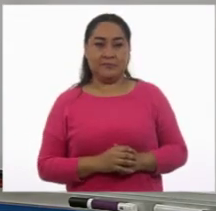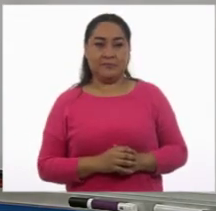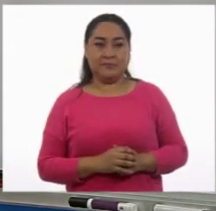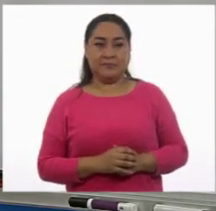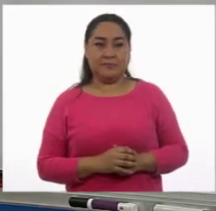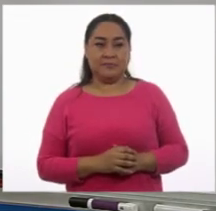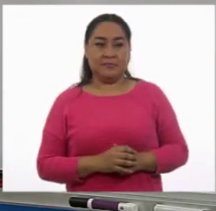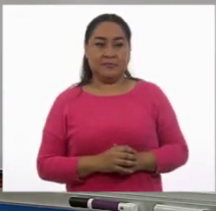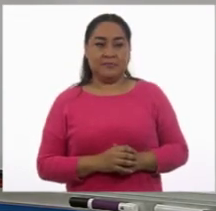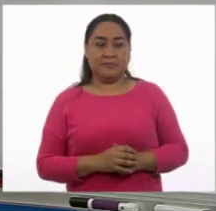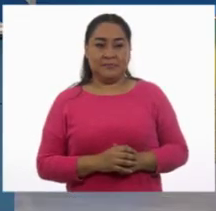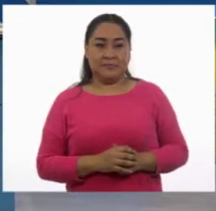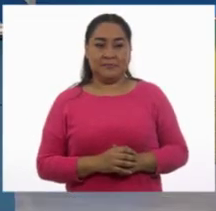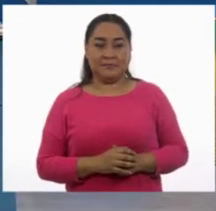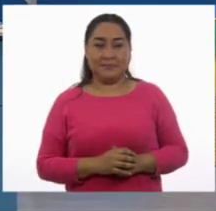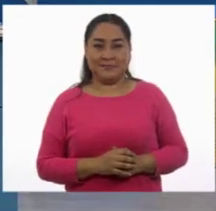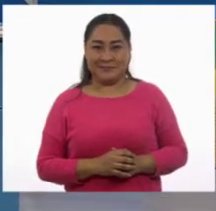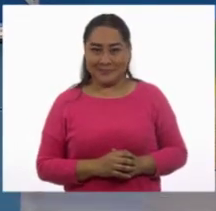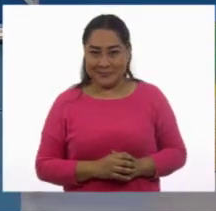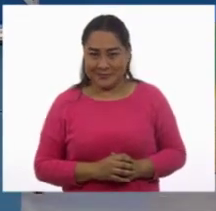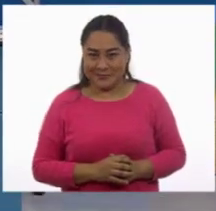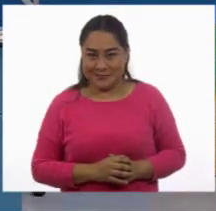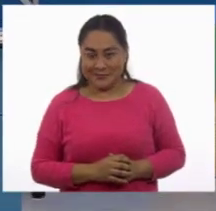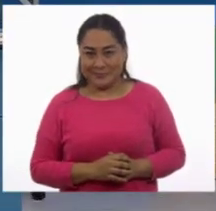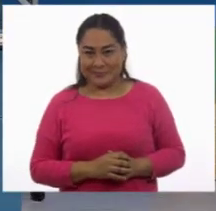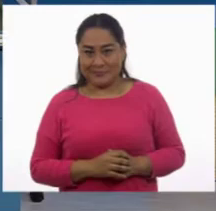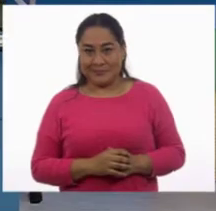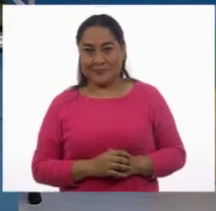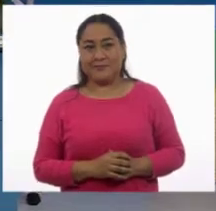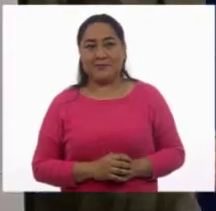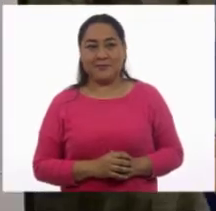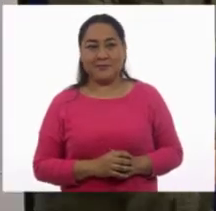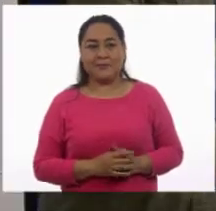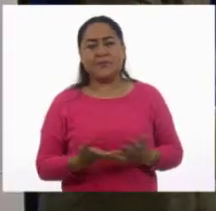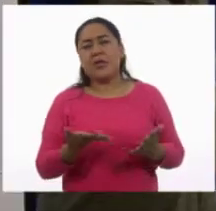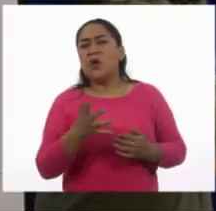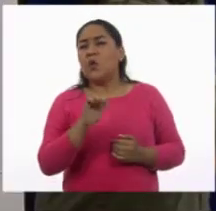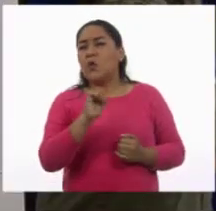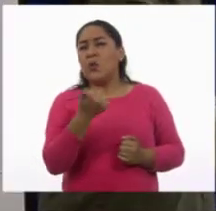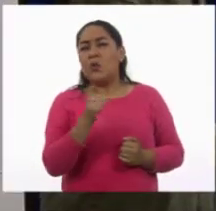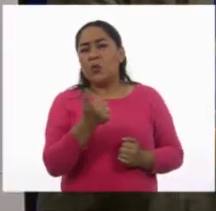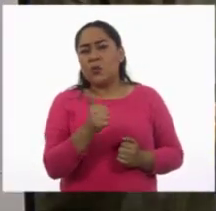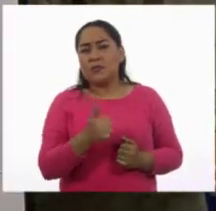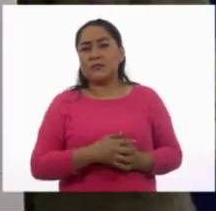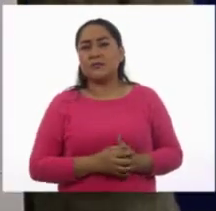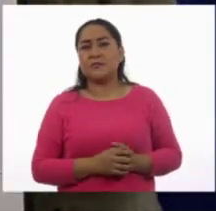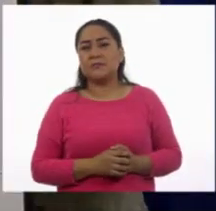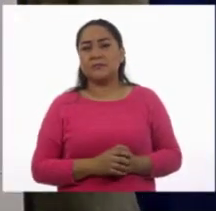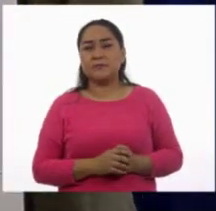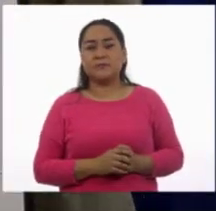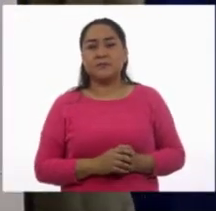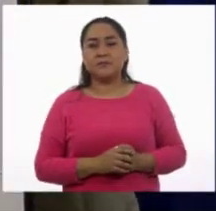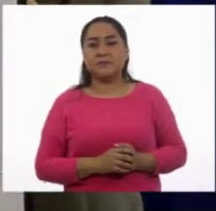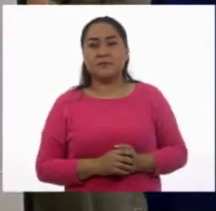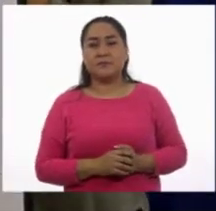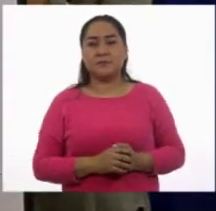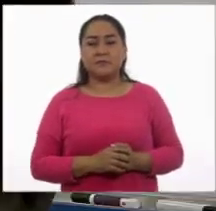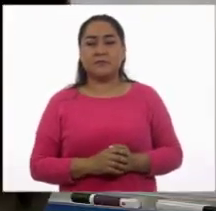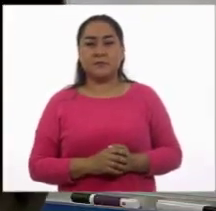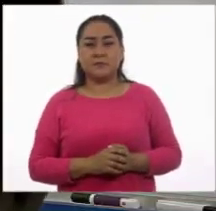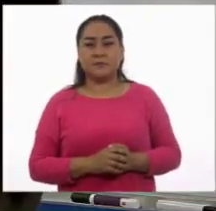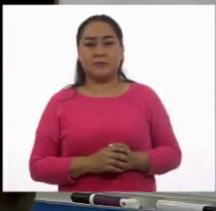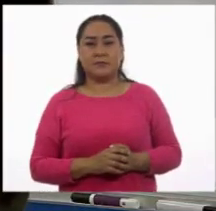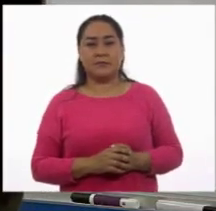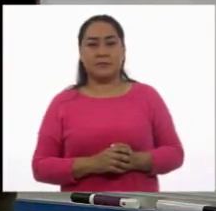¡Ay! ¡Ay! Ahí está. Ahí está colocado otro. Este otro grandecito lo voy a